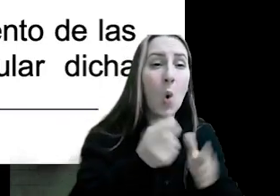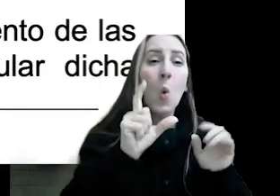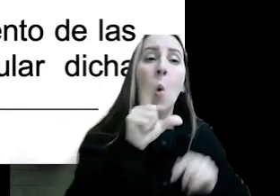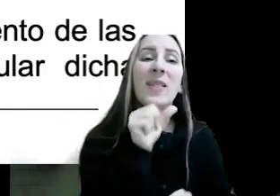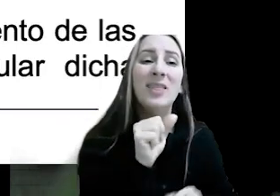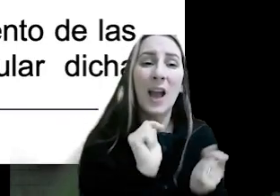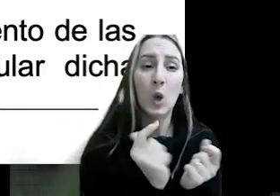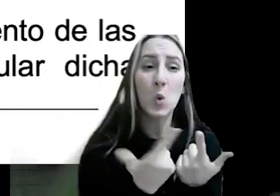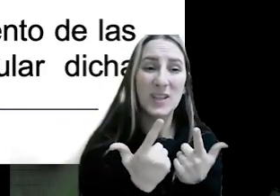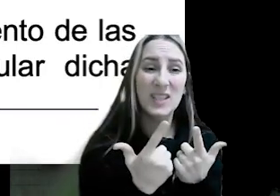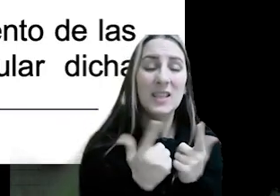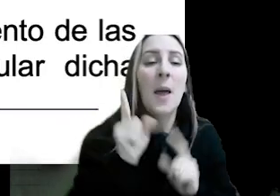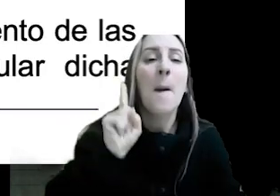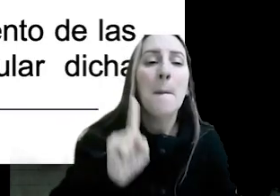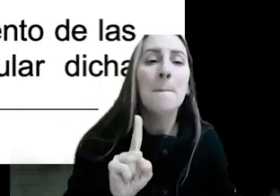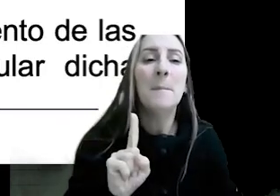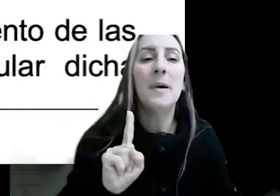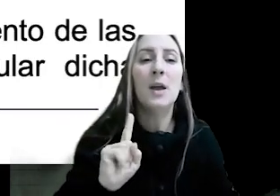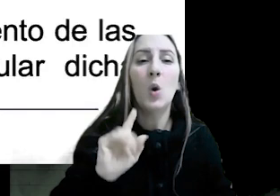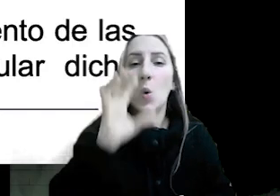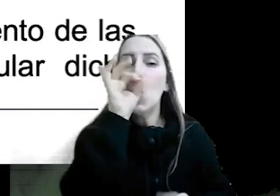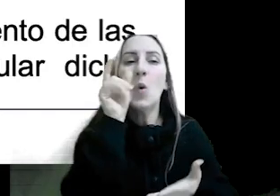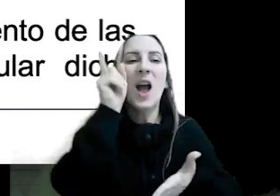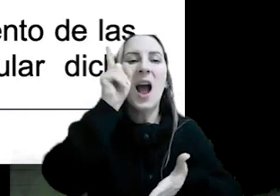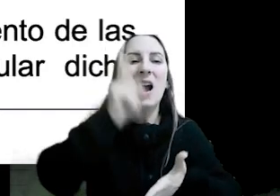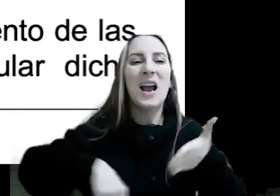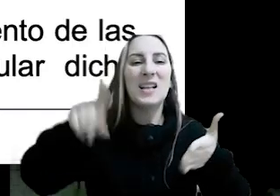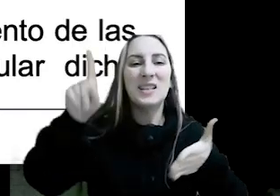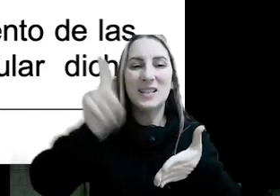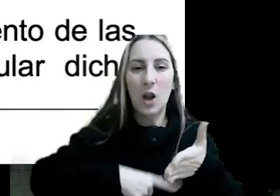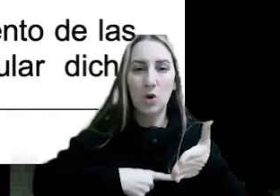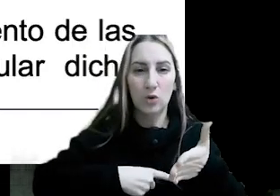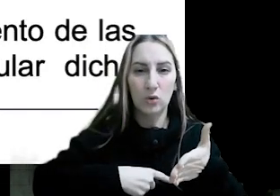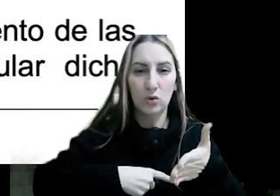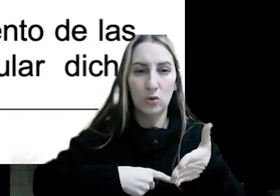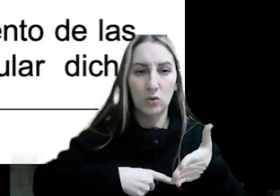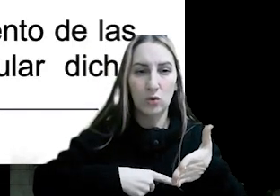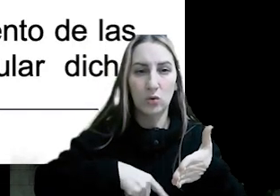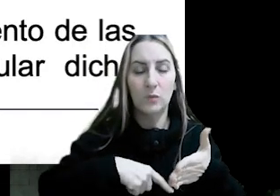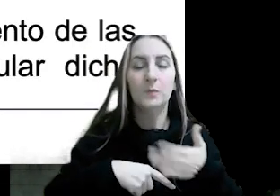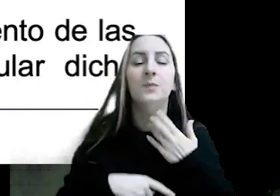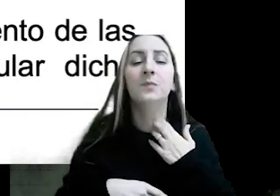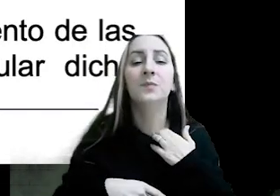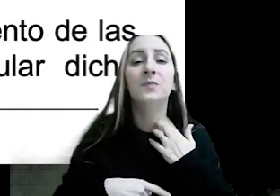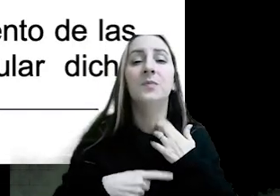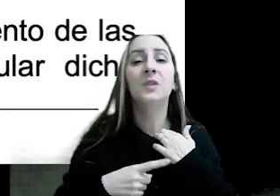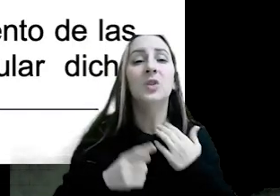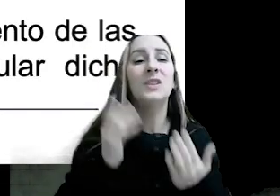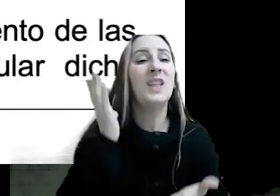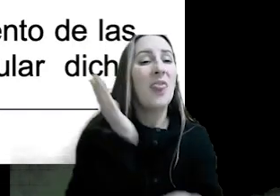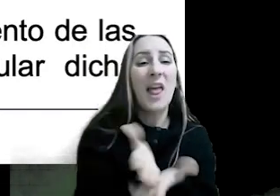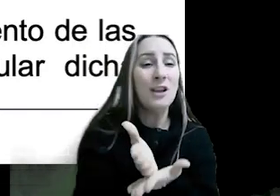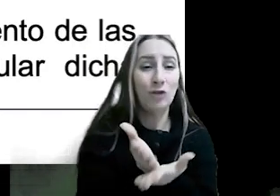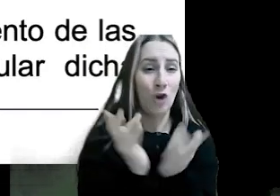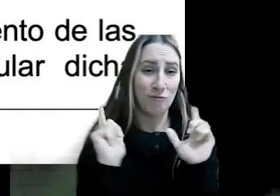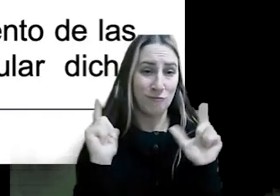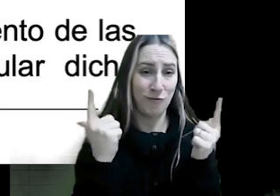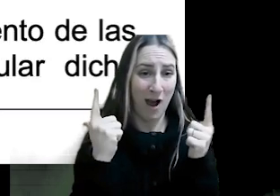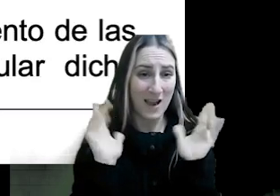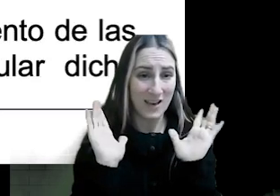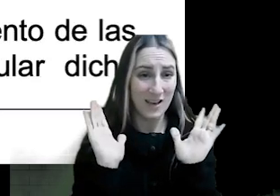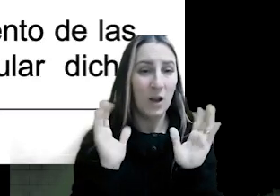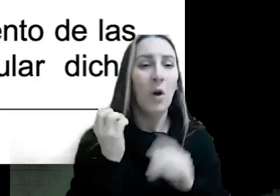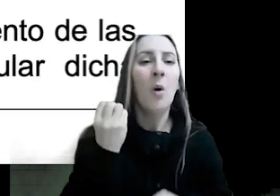nunca hubiese utilizado para cancelar compensación, para cancelar otras posiciones? Bueno, el delito no se hubiese cometido, porque no solo